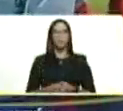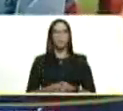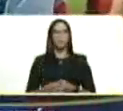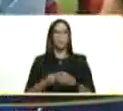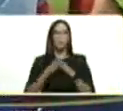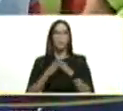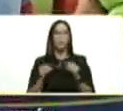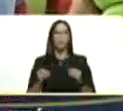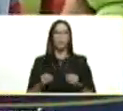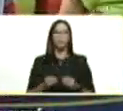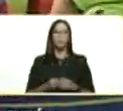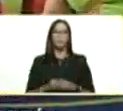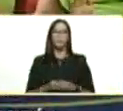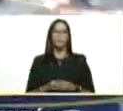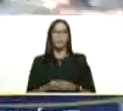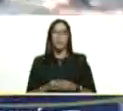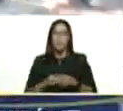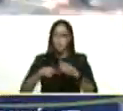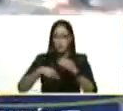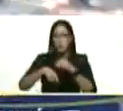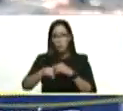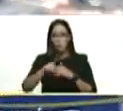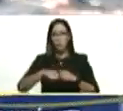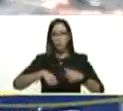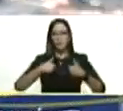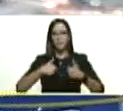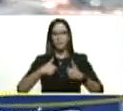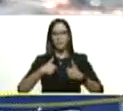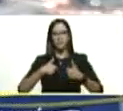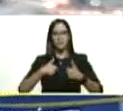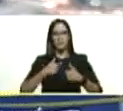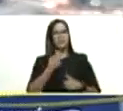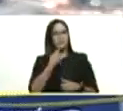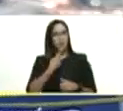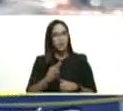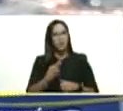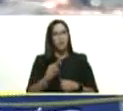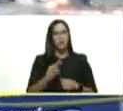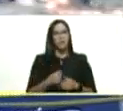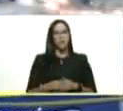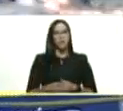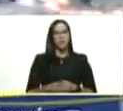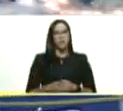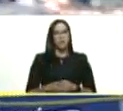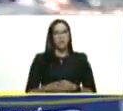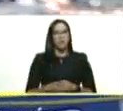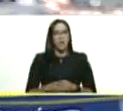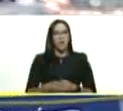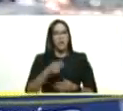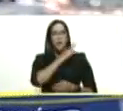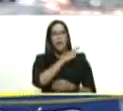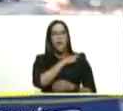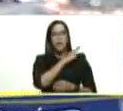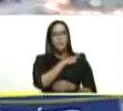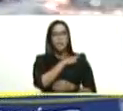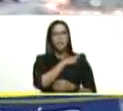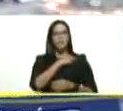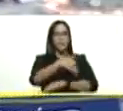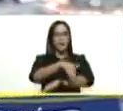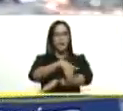Todos. Y voy más allá, y se lo digo a los jefes y jefas de